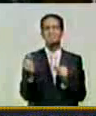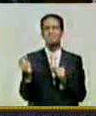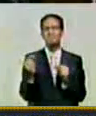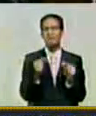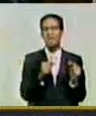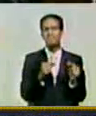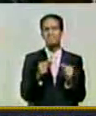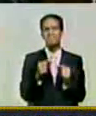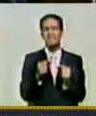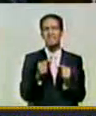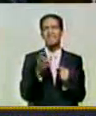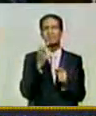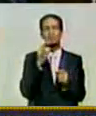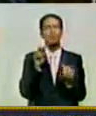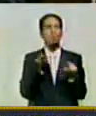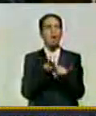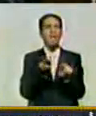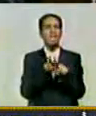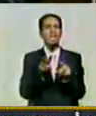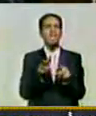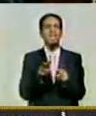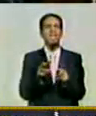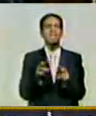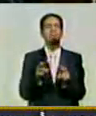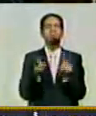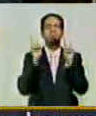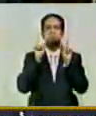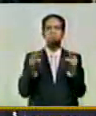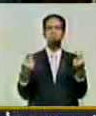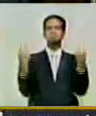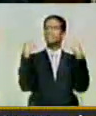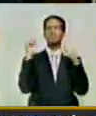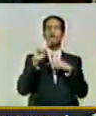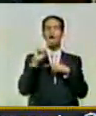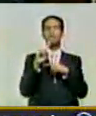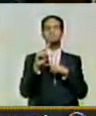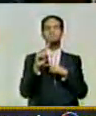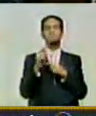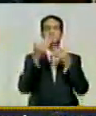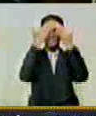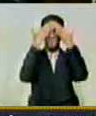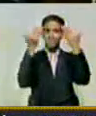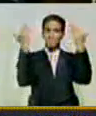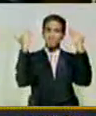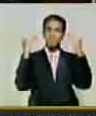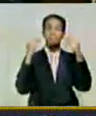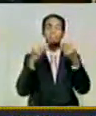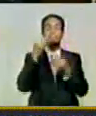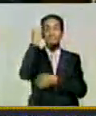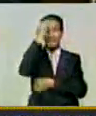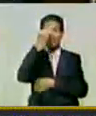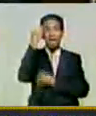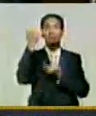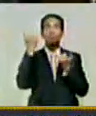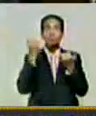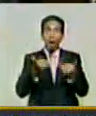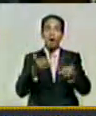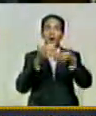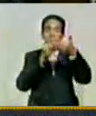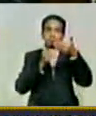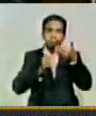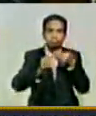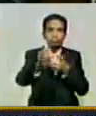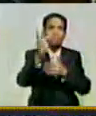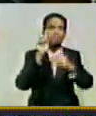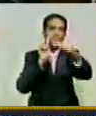hacia el pasado. Yo estoy pensando ahorita en el presente y lo que va a venir mañana. Y lo que se avizora con